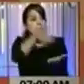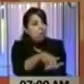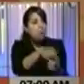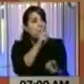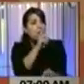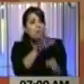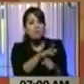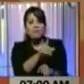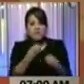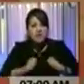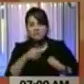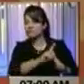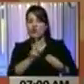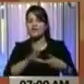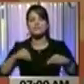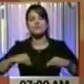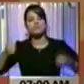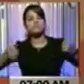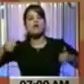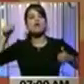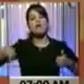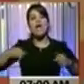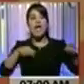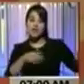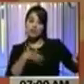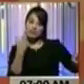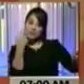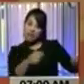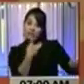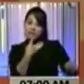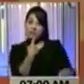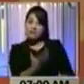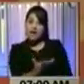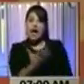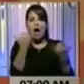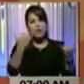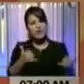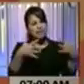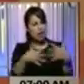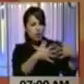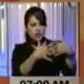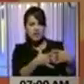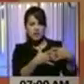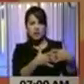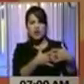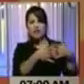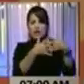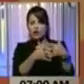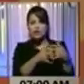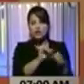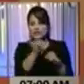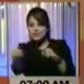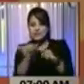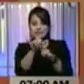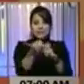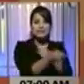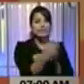unos arrastrados, vivirán arrodillados. Quizás ahorita esa bota del imperialismo norteamericano ha llegado a 3 países,